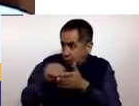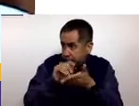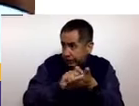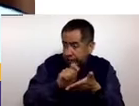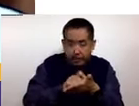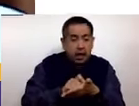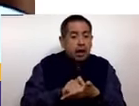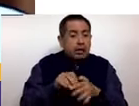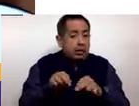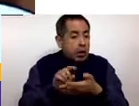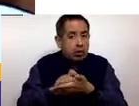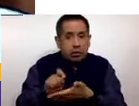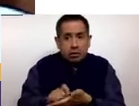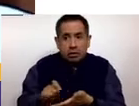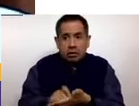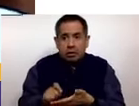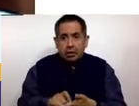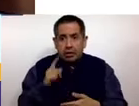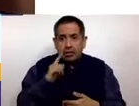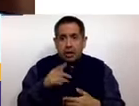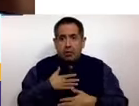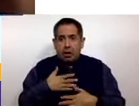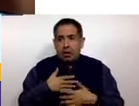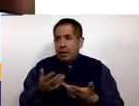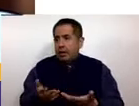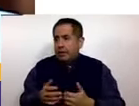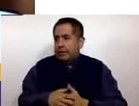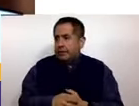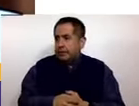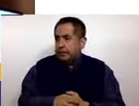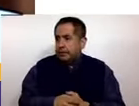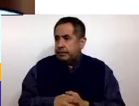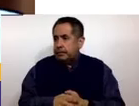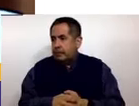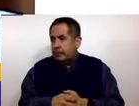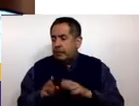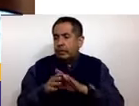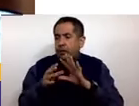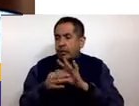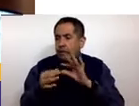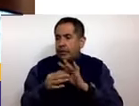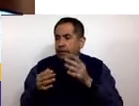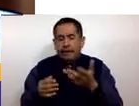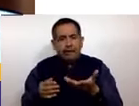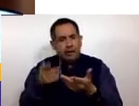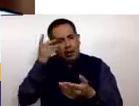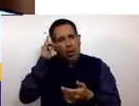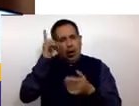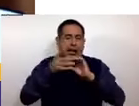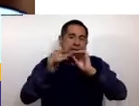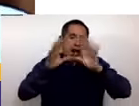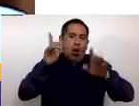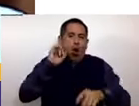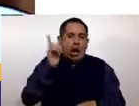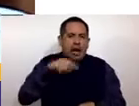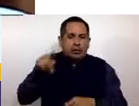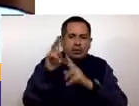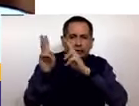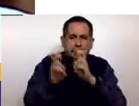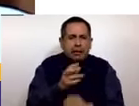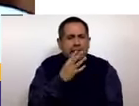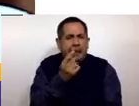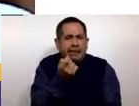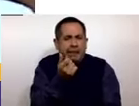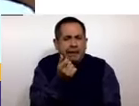remunerada de mi abuela en el ámbito familiar. Creo que así, no sé, espero que haya quedado claro y que lo quieran descargar. Es muy pequeñito y